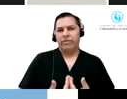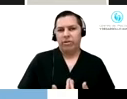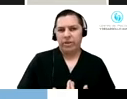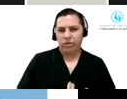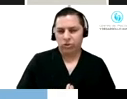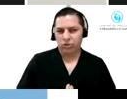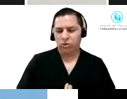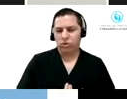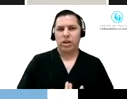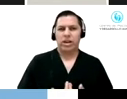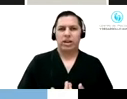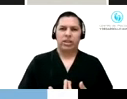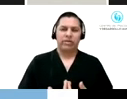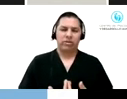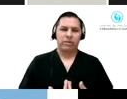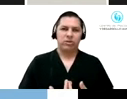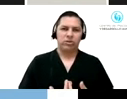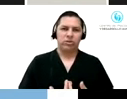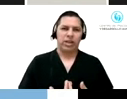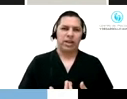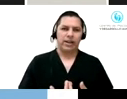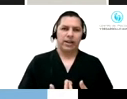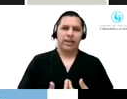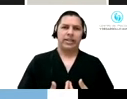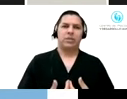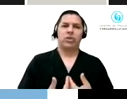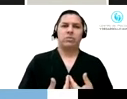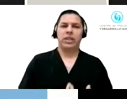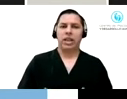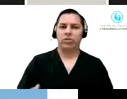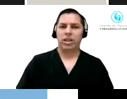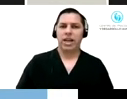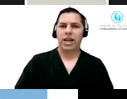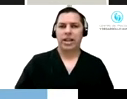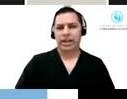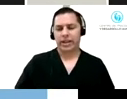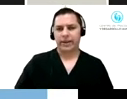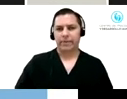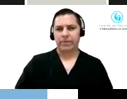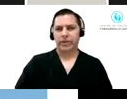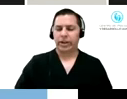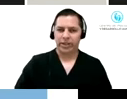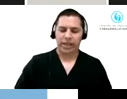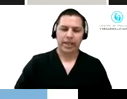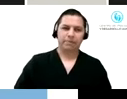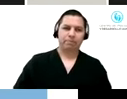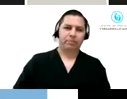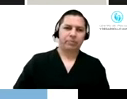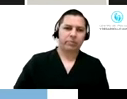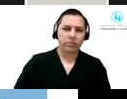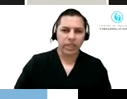una transformación cultural, una transformación social, estamos invitados a